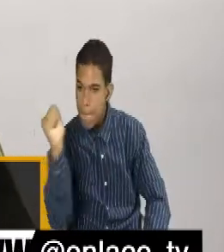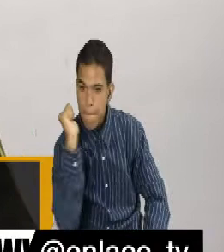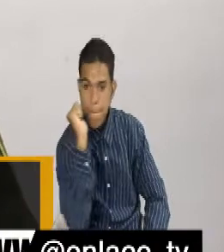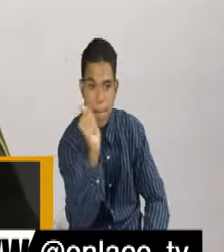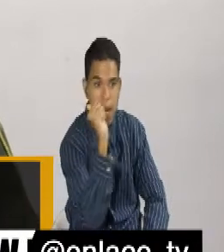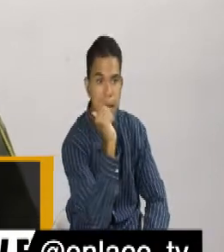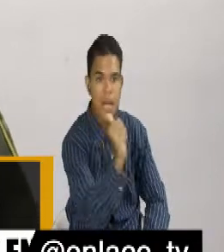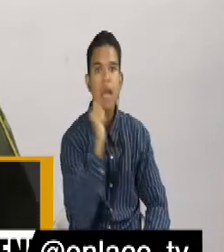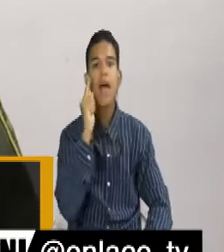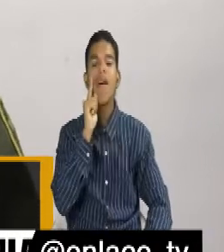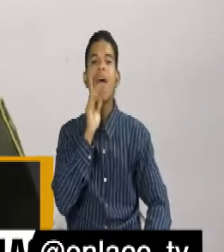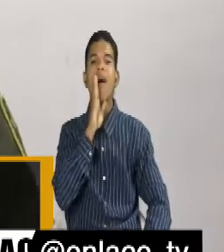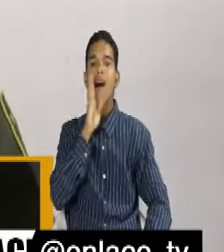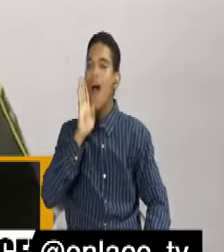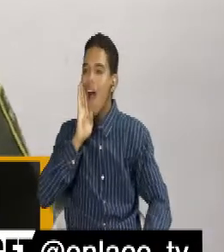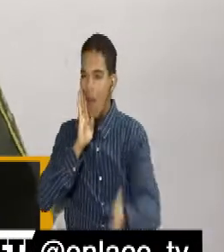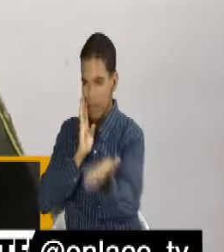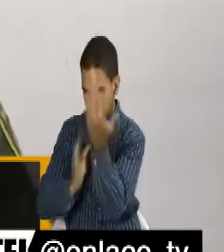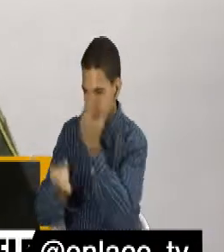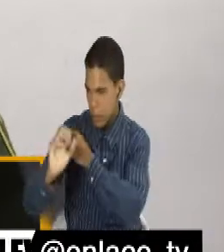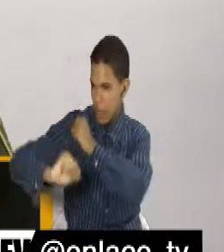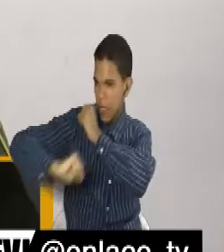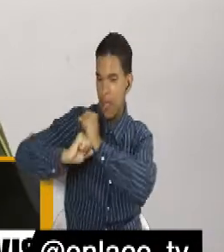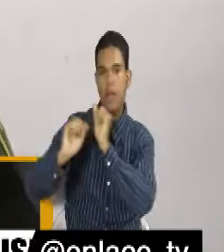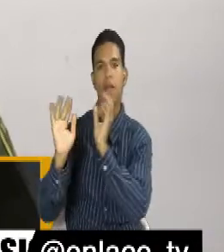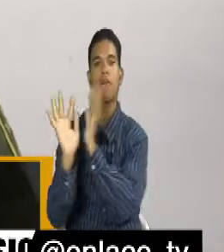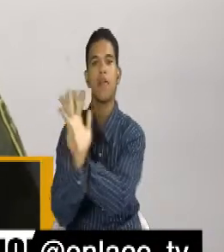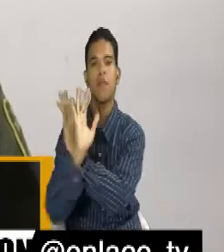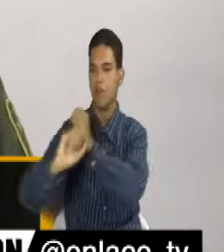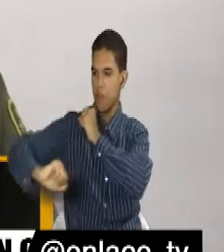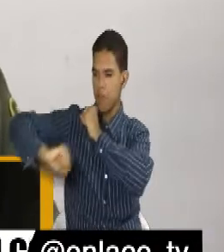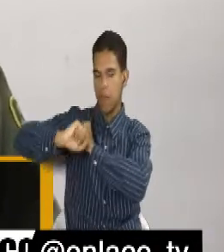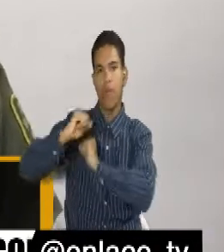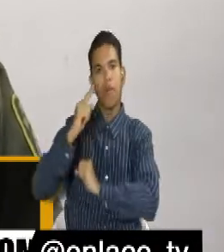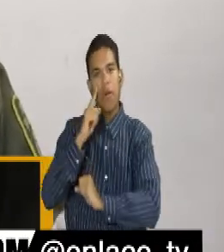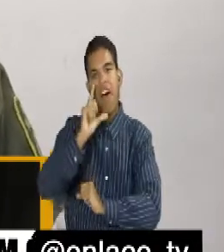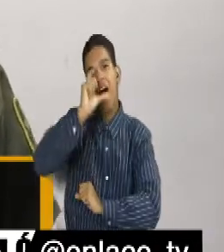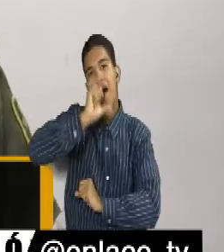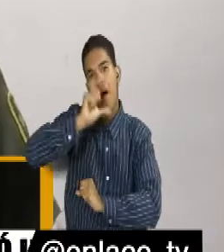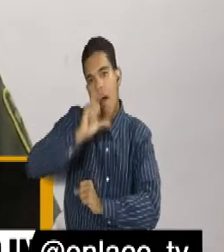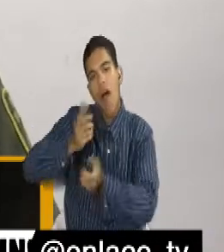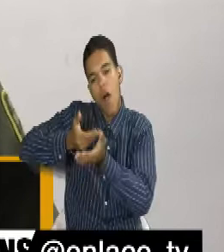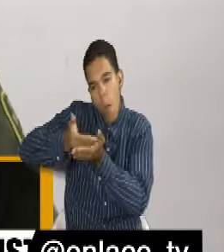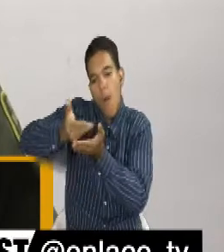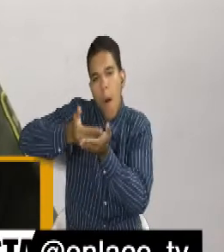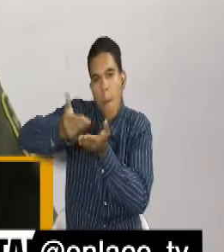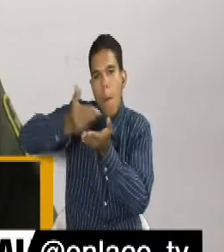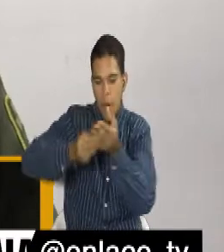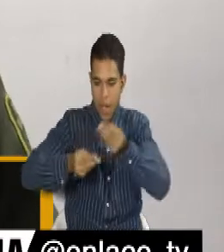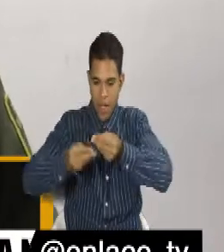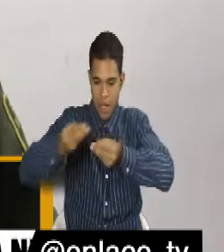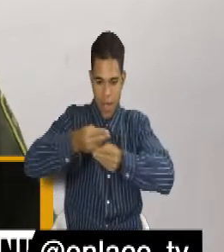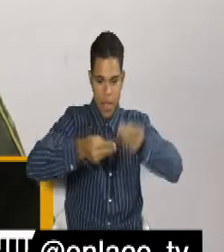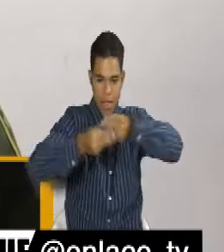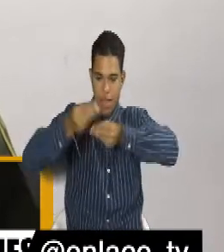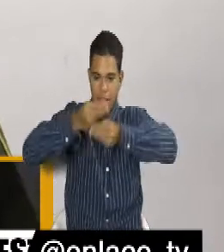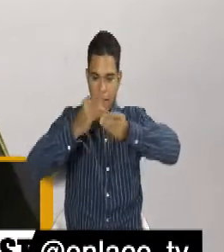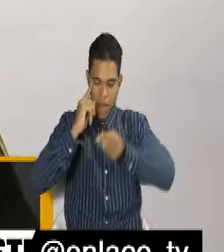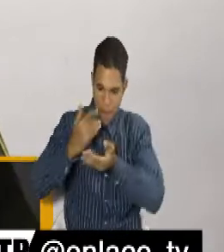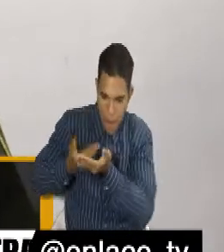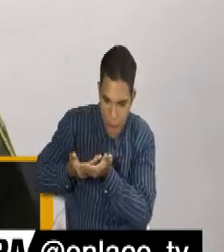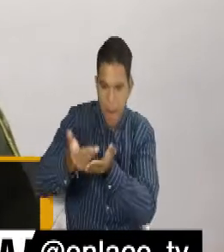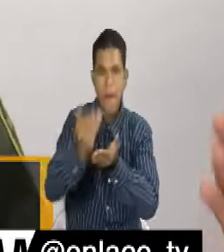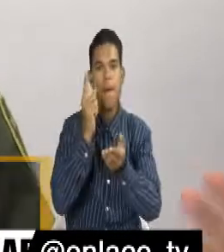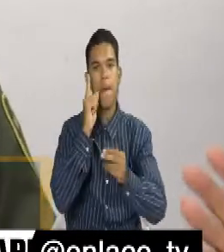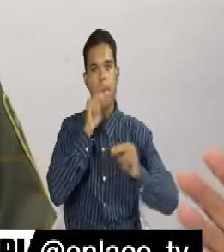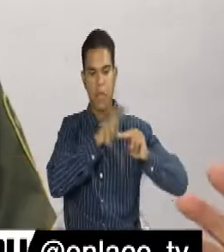unas personas para que nos colaboren con la compra de estas lechonas para juntar el dinero para comprar estas sillas de